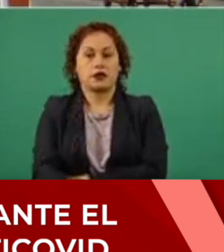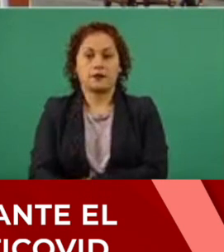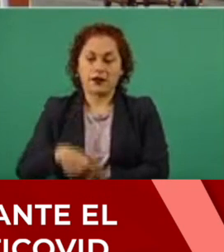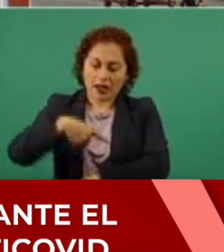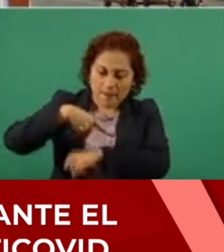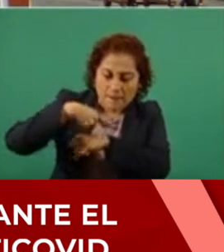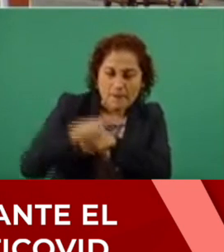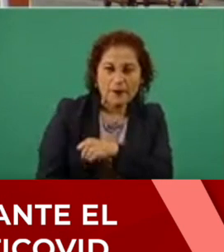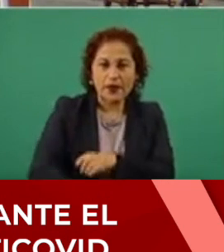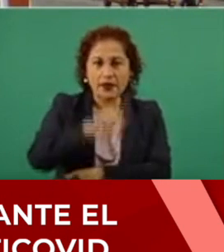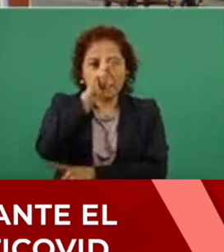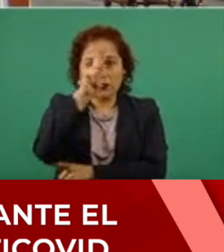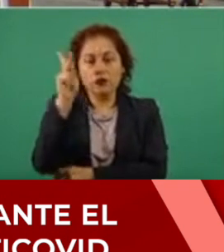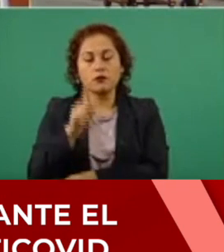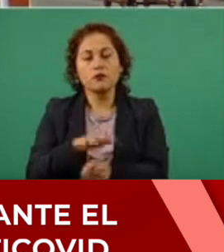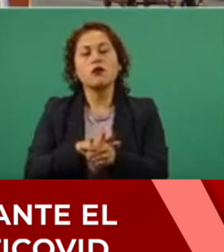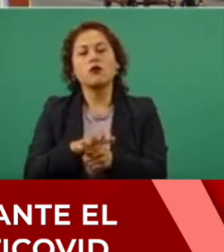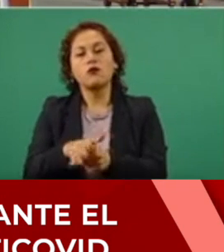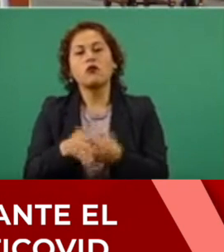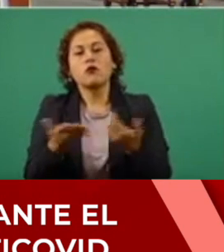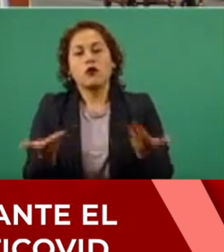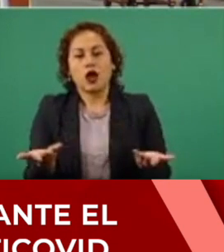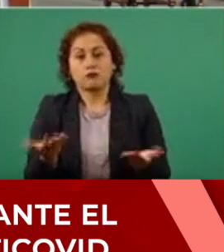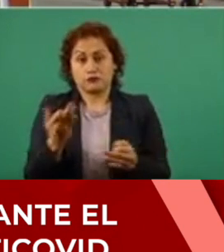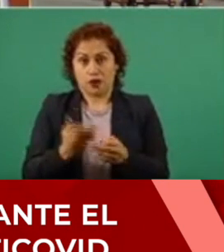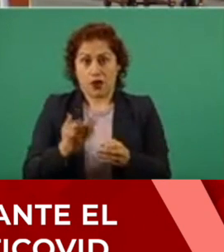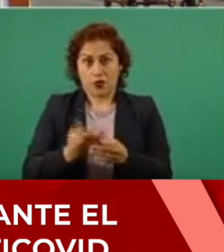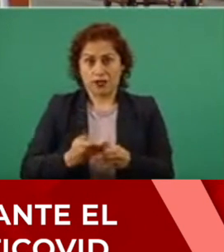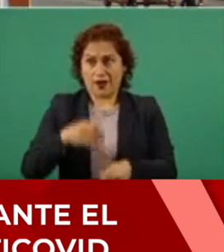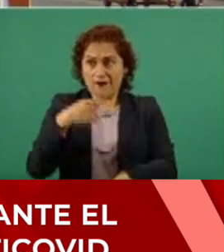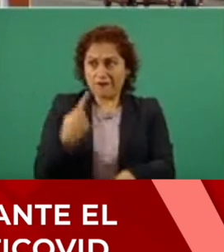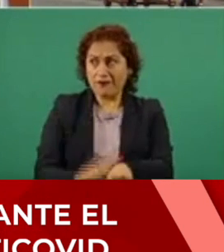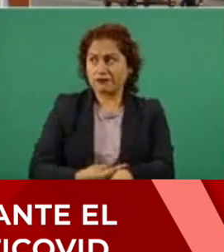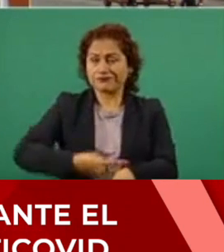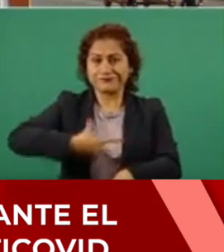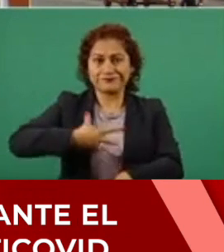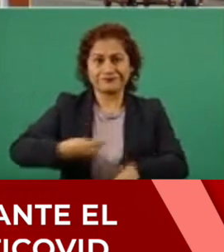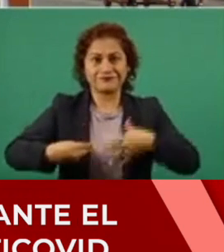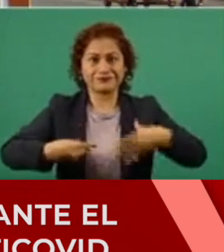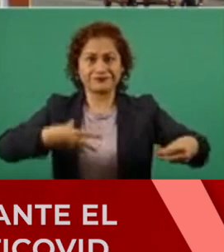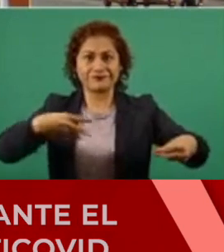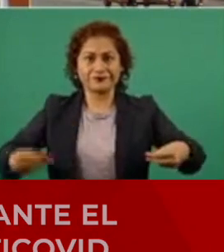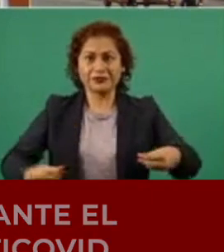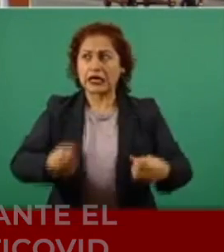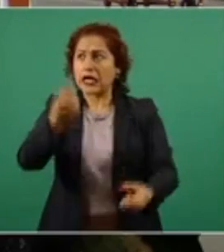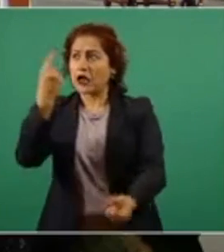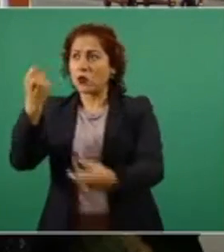es precisamente esta pandemia y por ende el acaparamiento de las vacunas